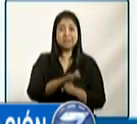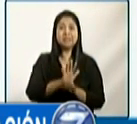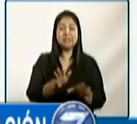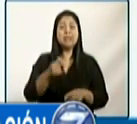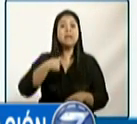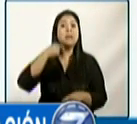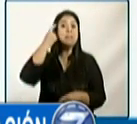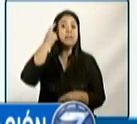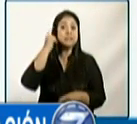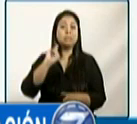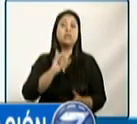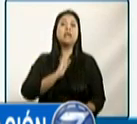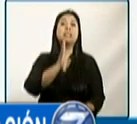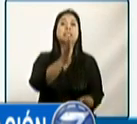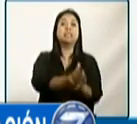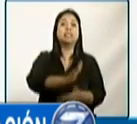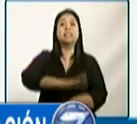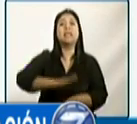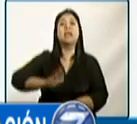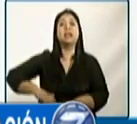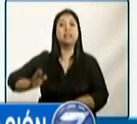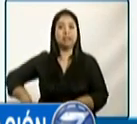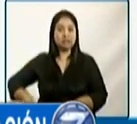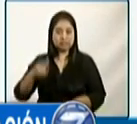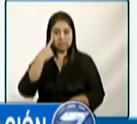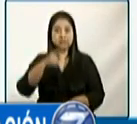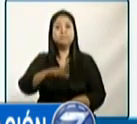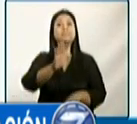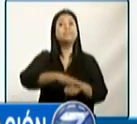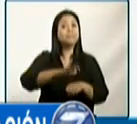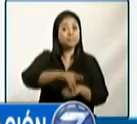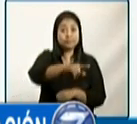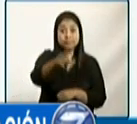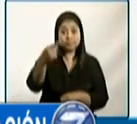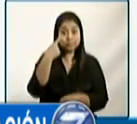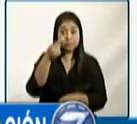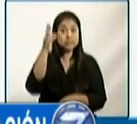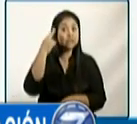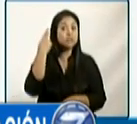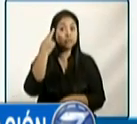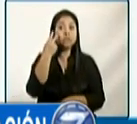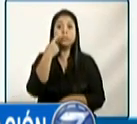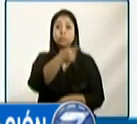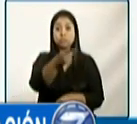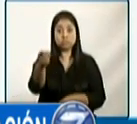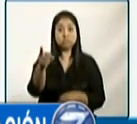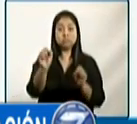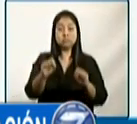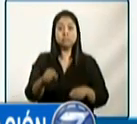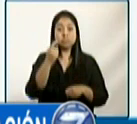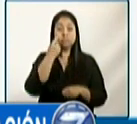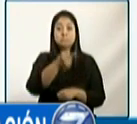tardíamente a los servicios. Aquí es importante llamar a la atención y a la reflexión de la población